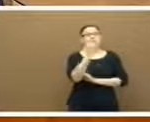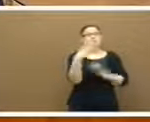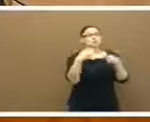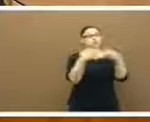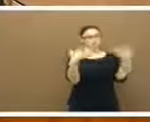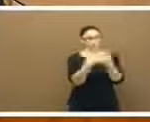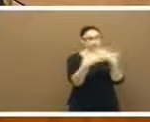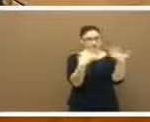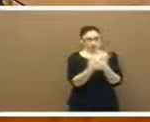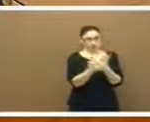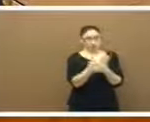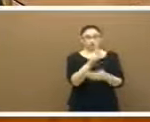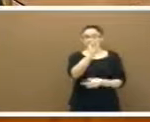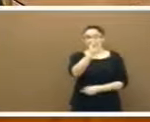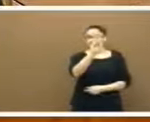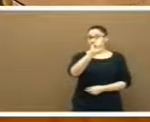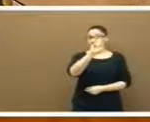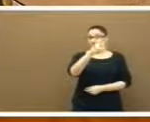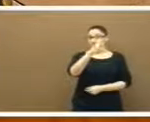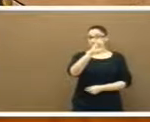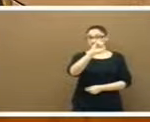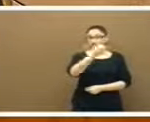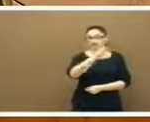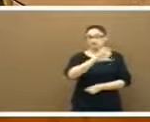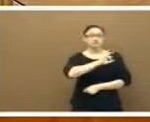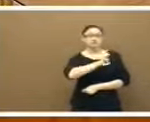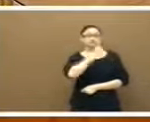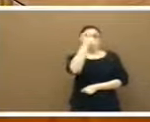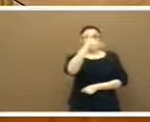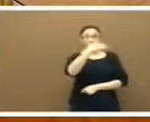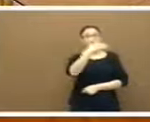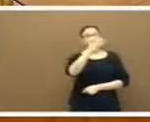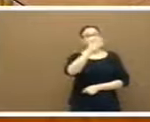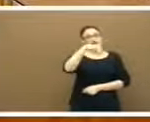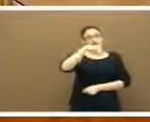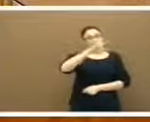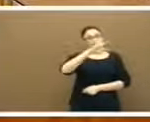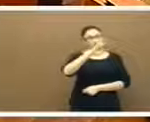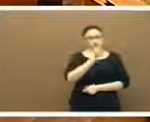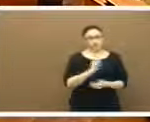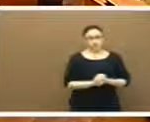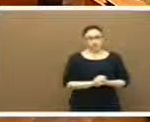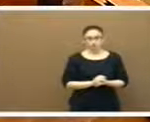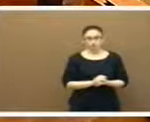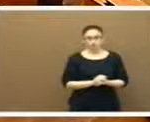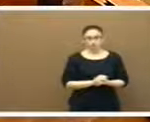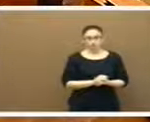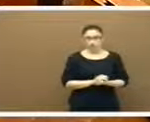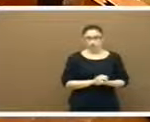la agrupación de diputados del PRESCRES. Señor Beneito, tiene la palabra por tiempo de 6 minutos.